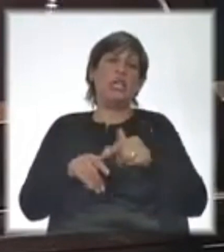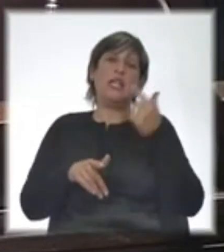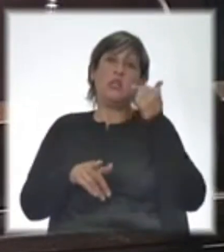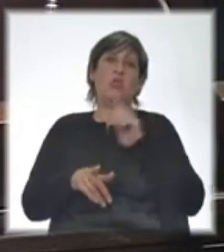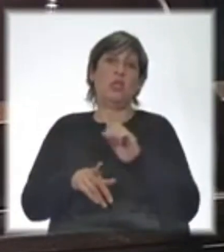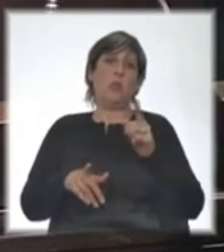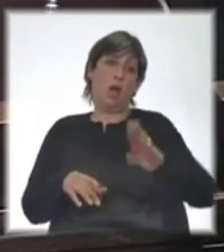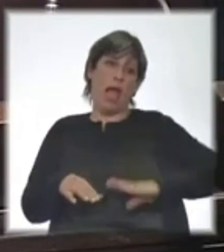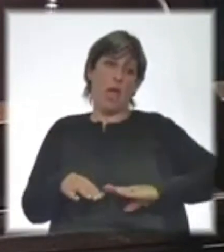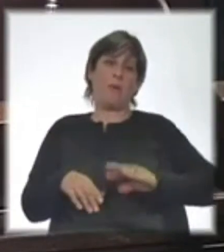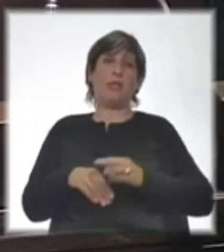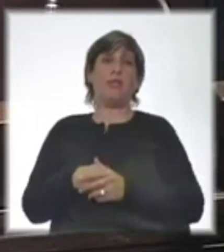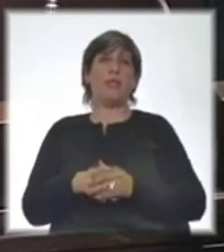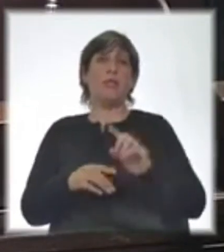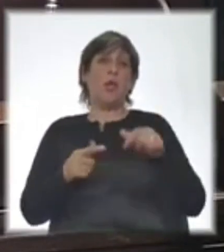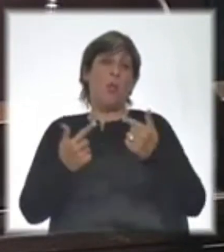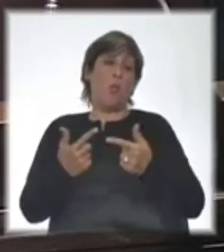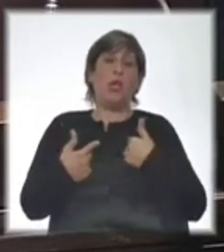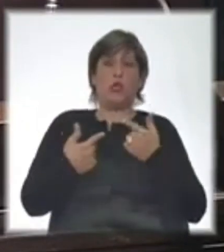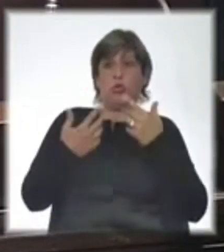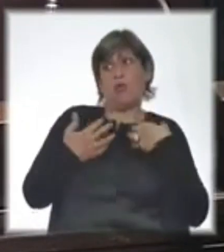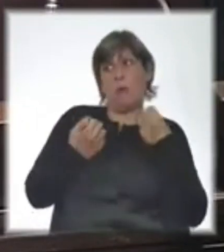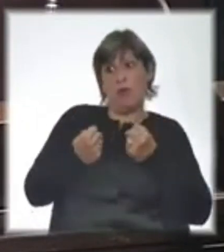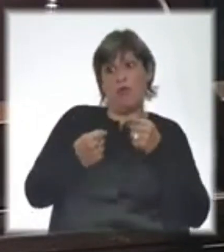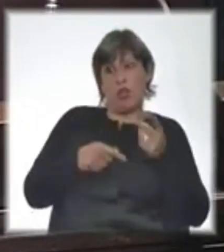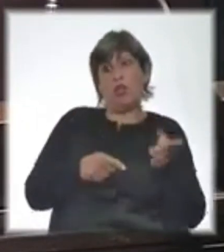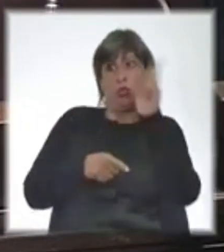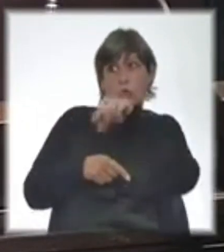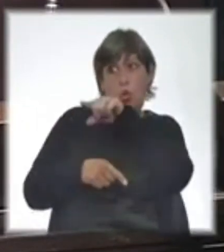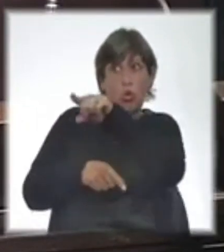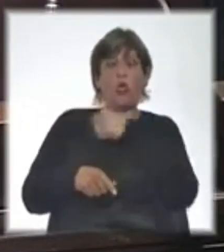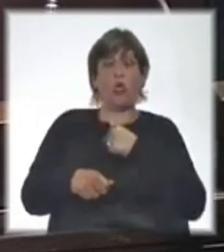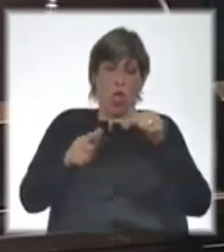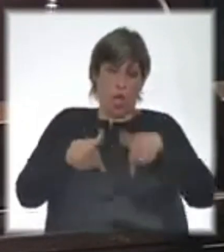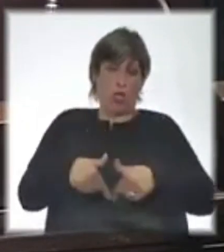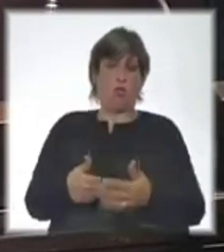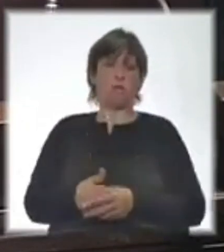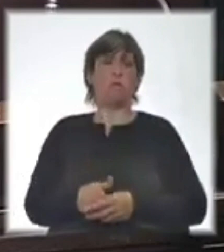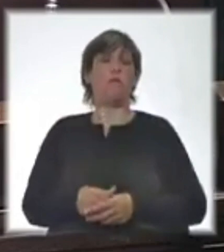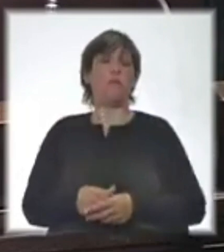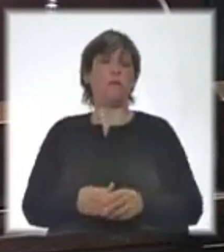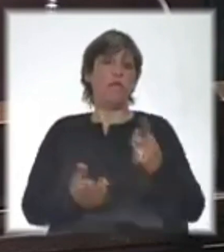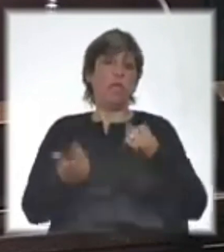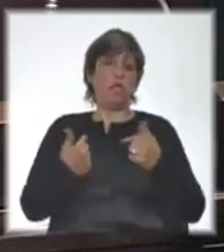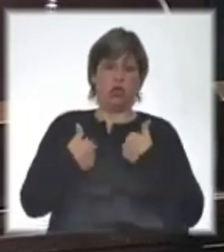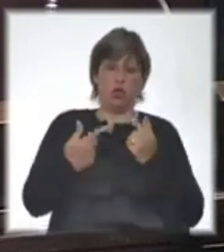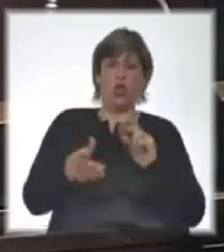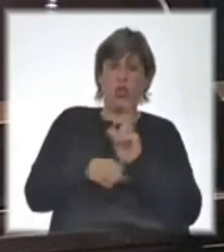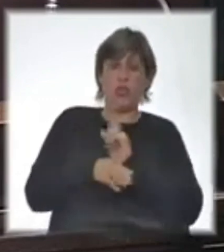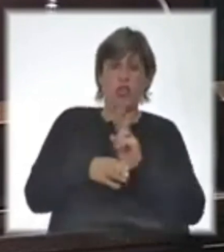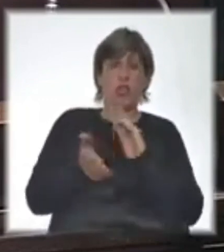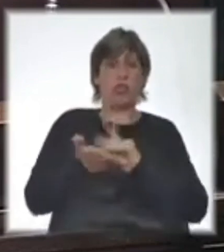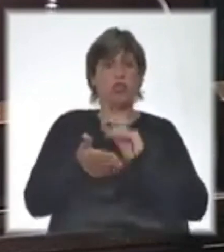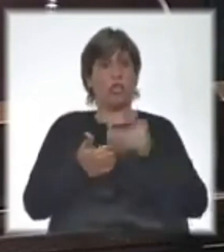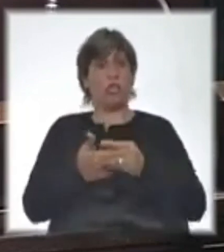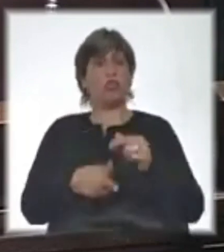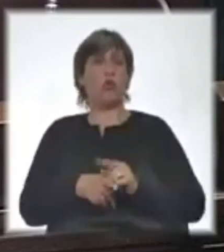pasando hambre. Bueno, yo prefiero eso otro a esto. Entonces, yo defiendo un proyecto